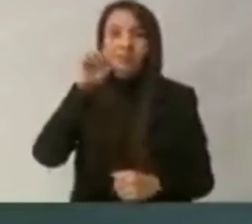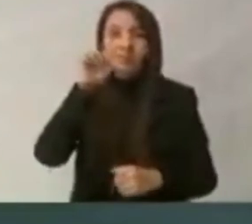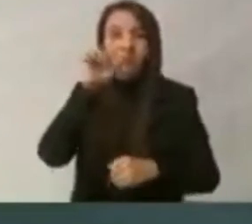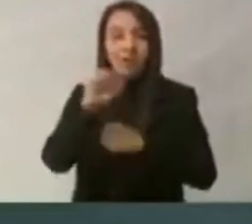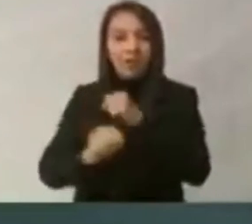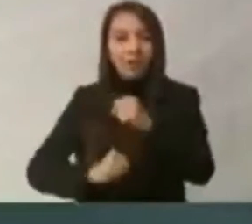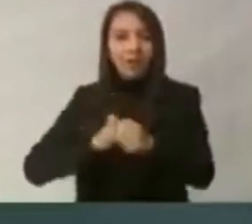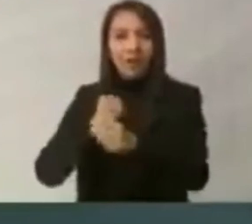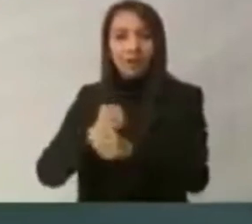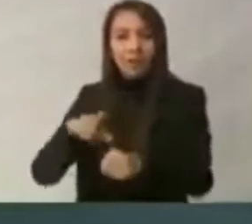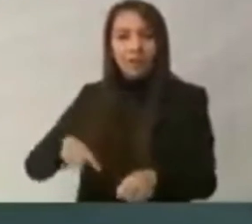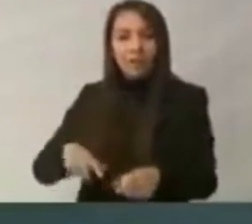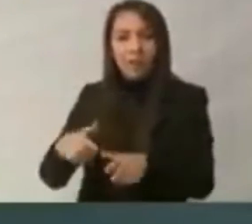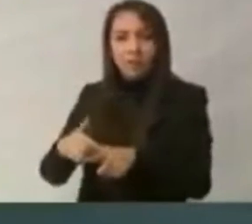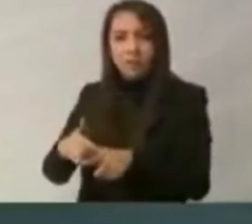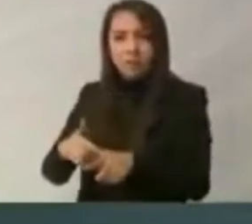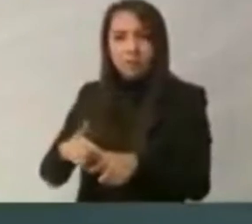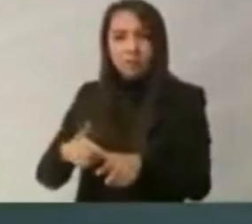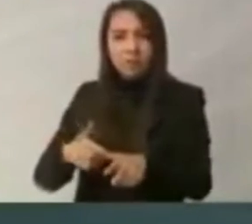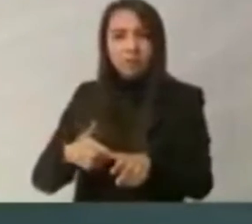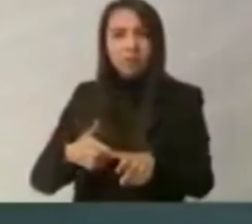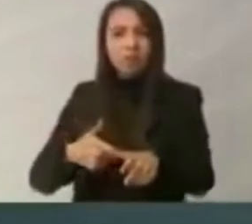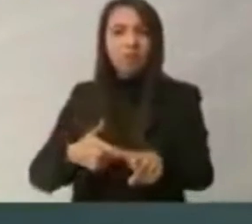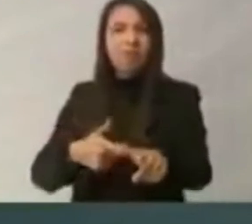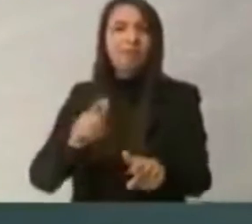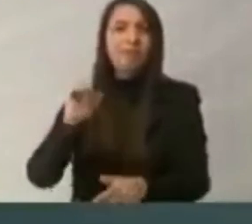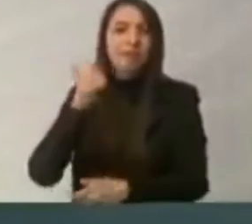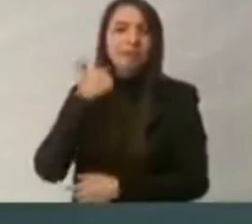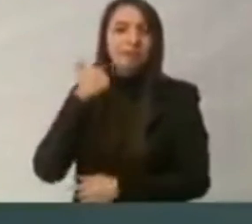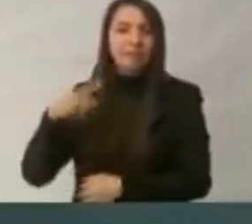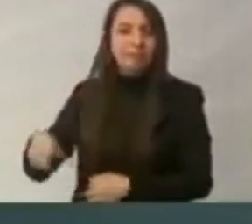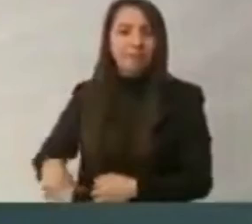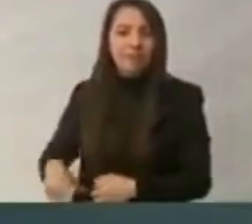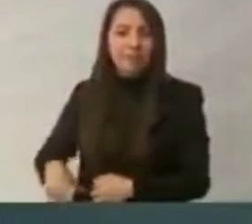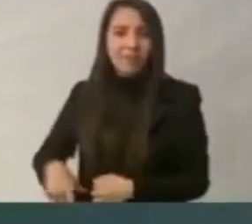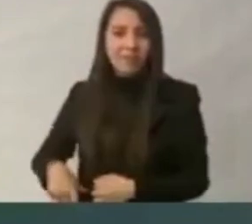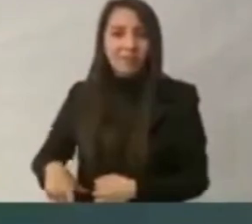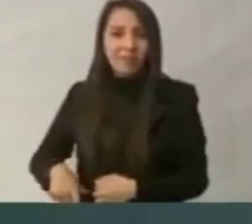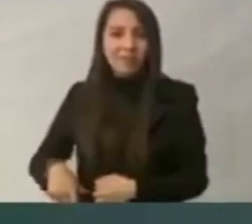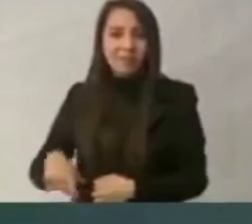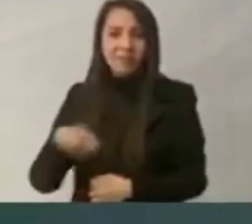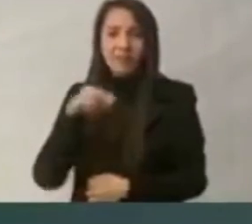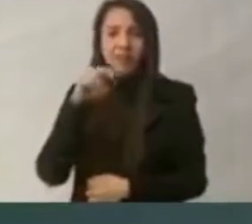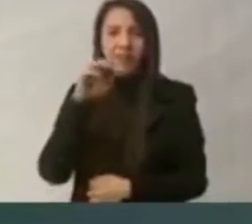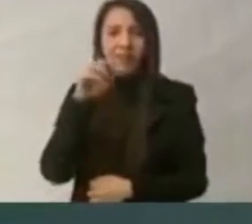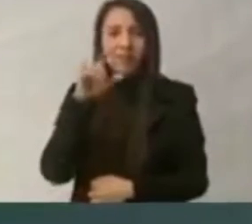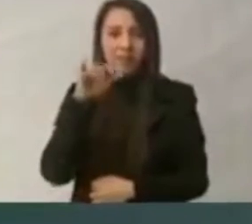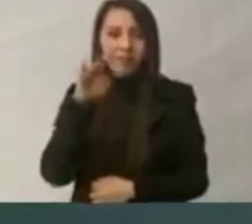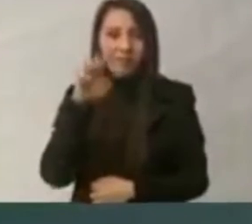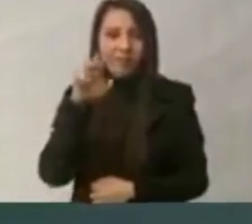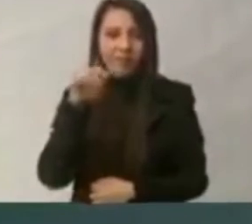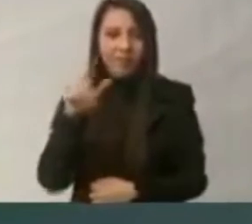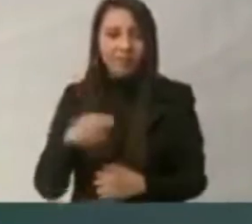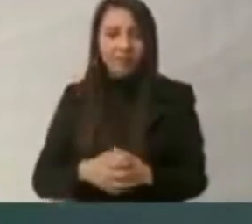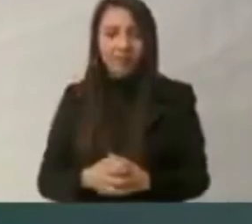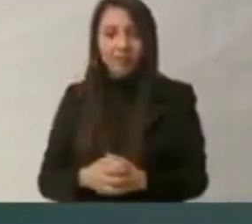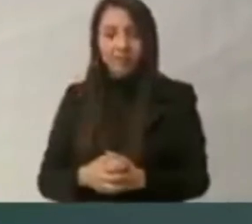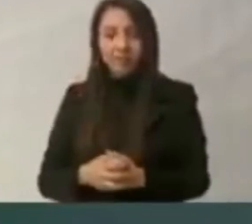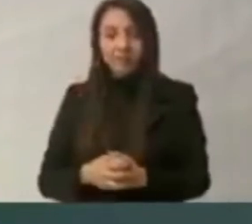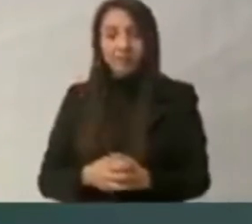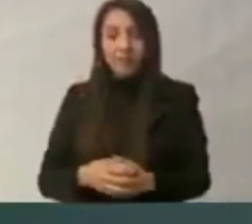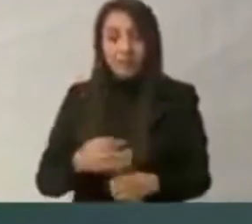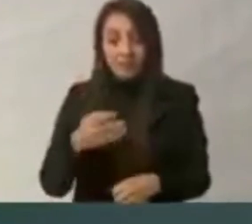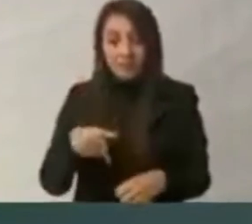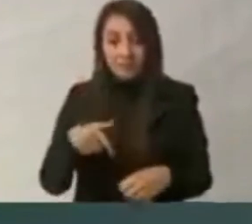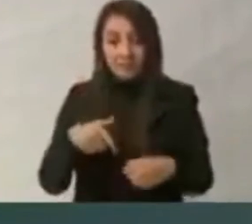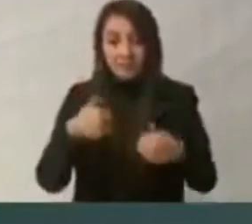años del periodo neoliberal. Y en esta frontera norte